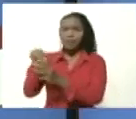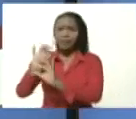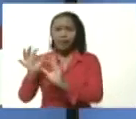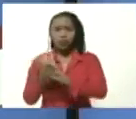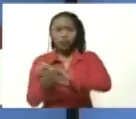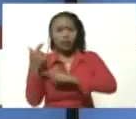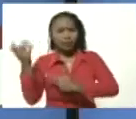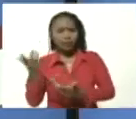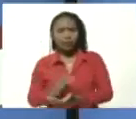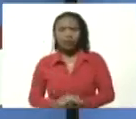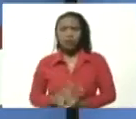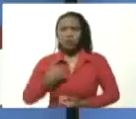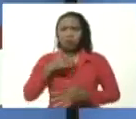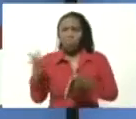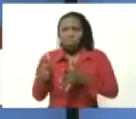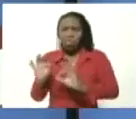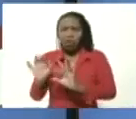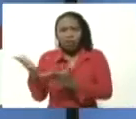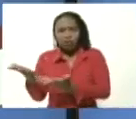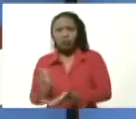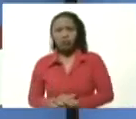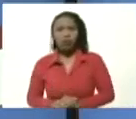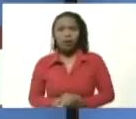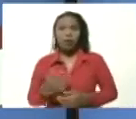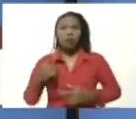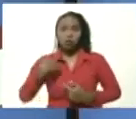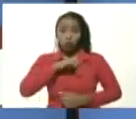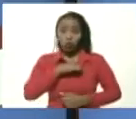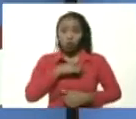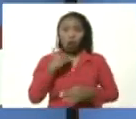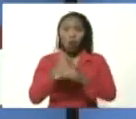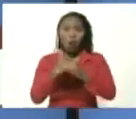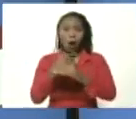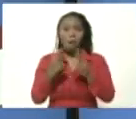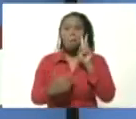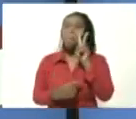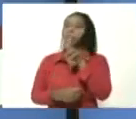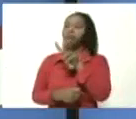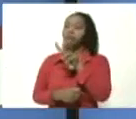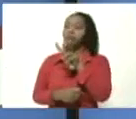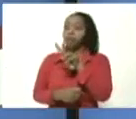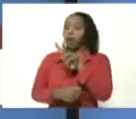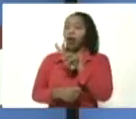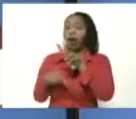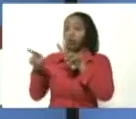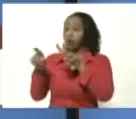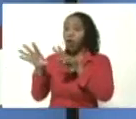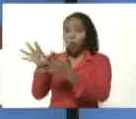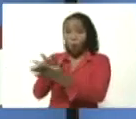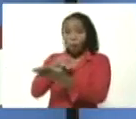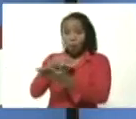pelea. Vamos a observarlos y los vemos y aprendemos que eso no se debe hacer.